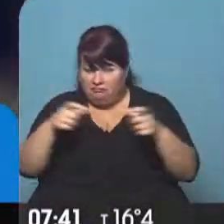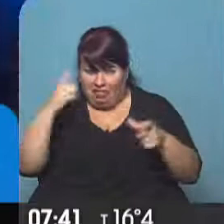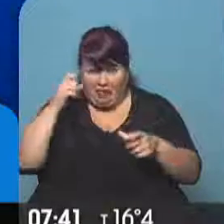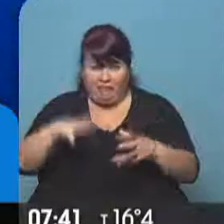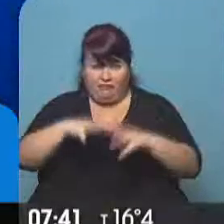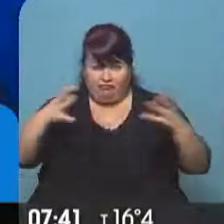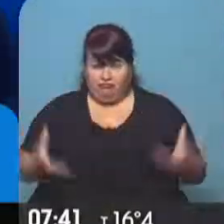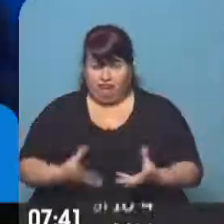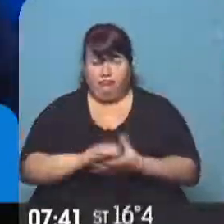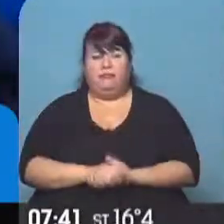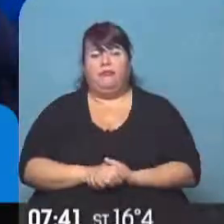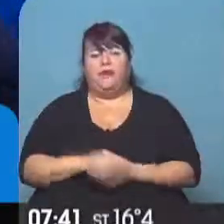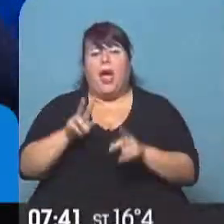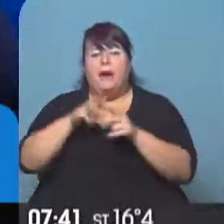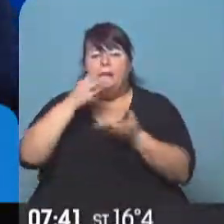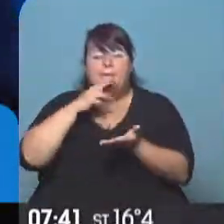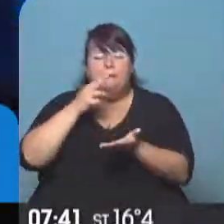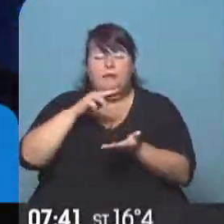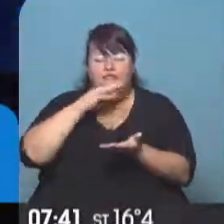Hay perejil,